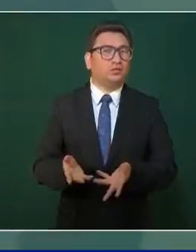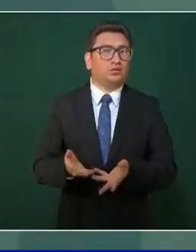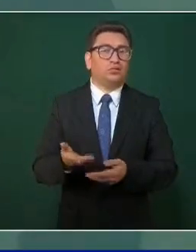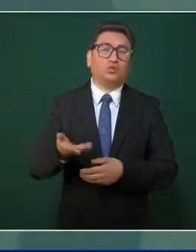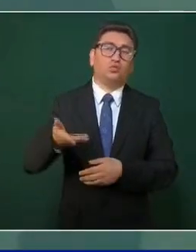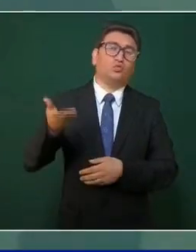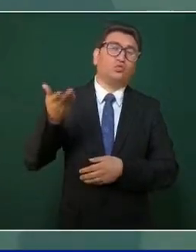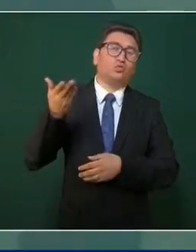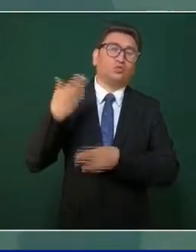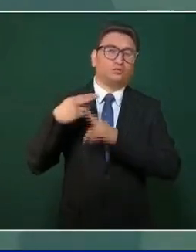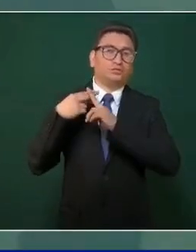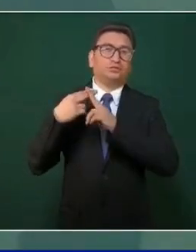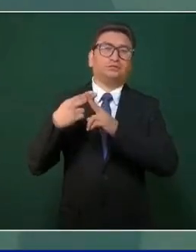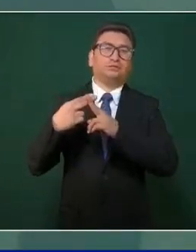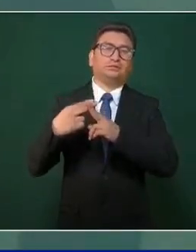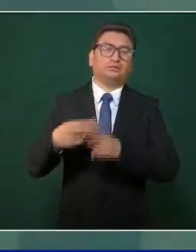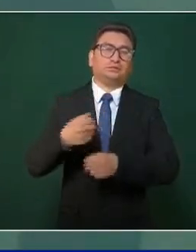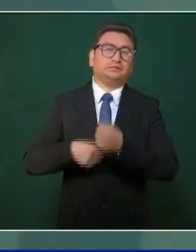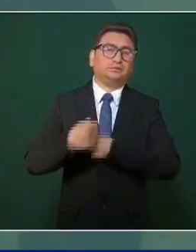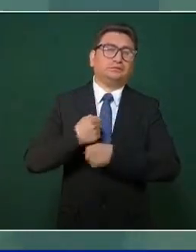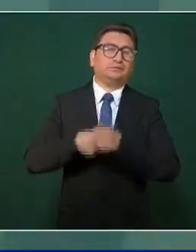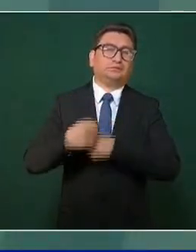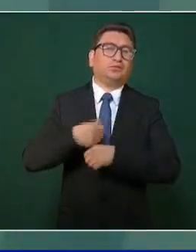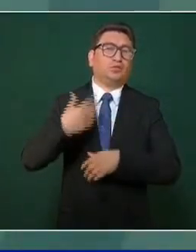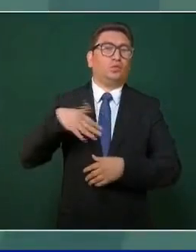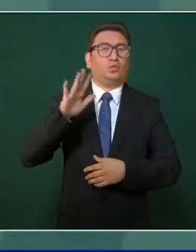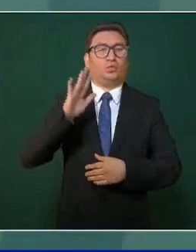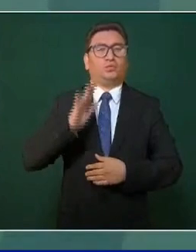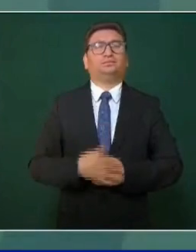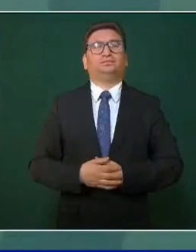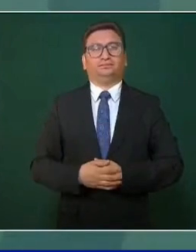de lejos, pero de muy lejos,